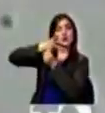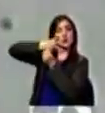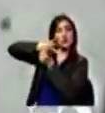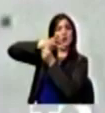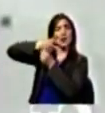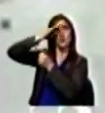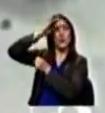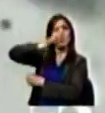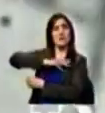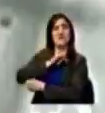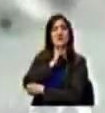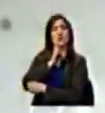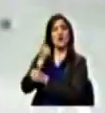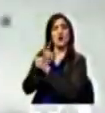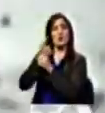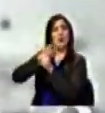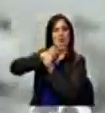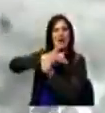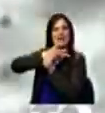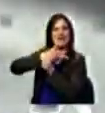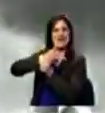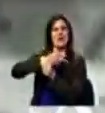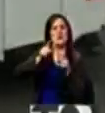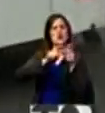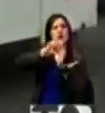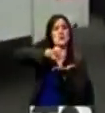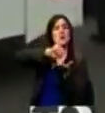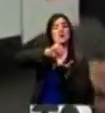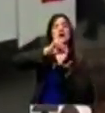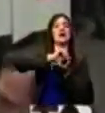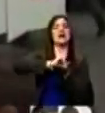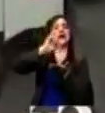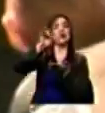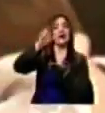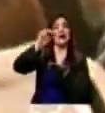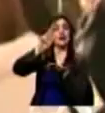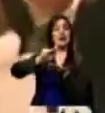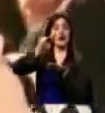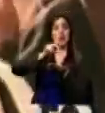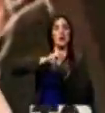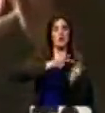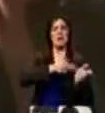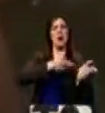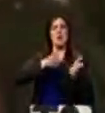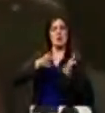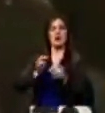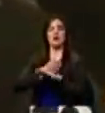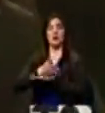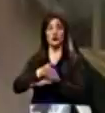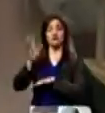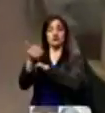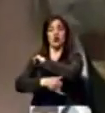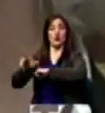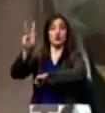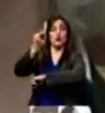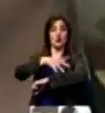estadounidenses matando disparos desde un helicóptero a 18 civiles en Irak. Meses más tarde fue detenido en Reino Unido después de que Suecia ordenara su